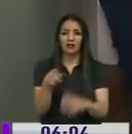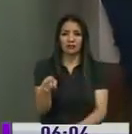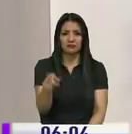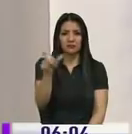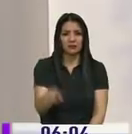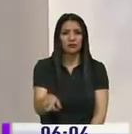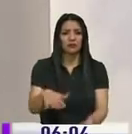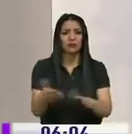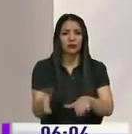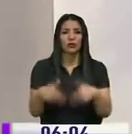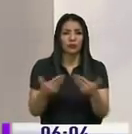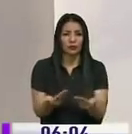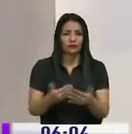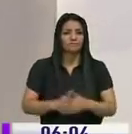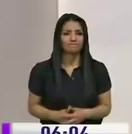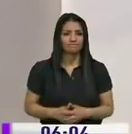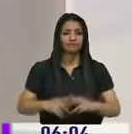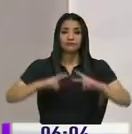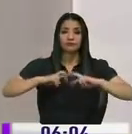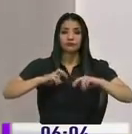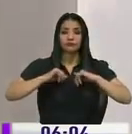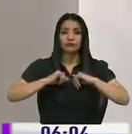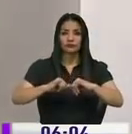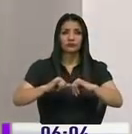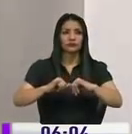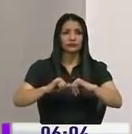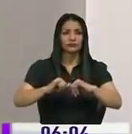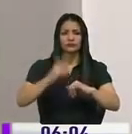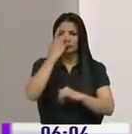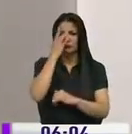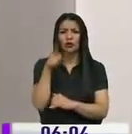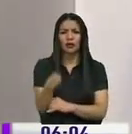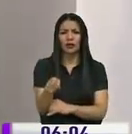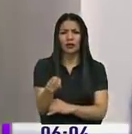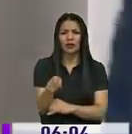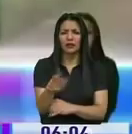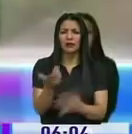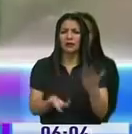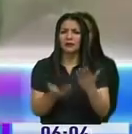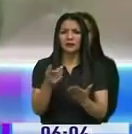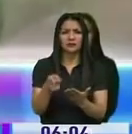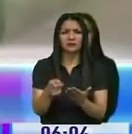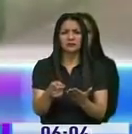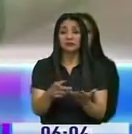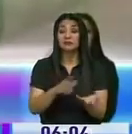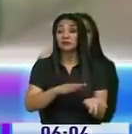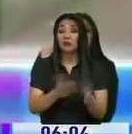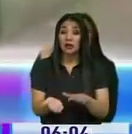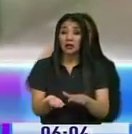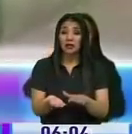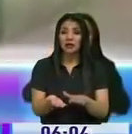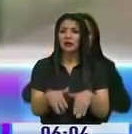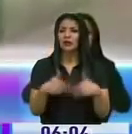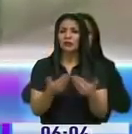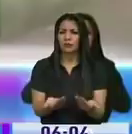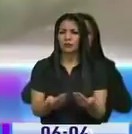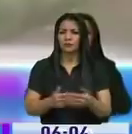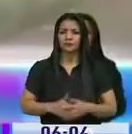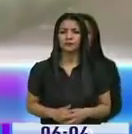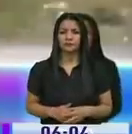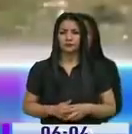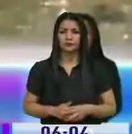la menor las investigaciones continúan para determinar por qué en primera instancia el caso fue catalogado como muerte natural